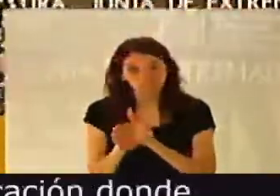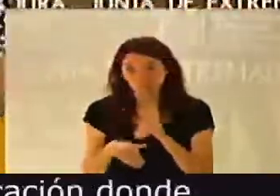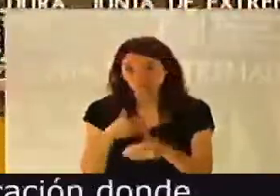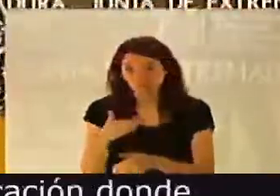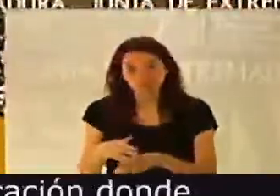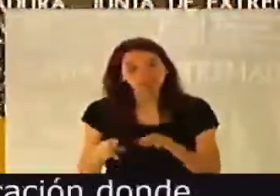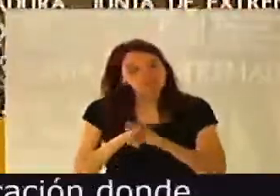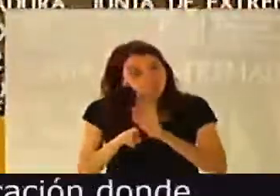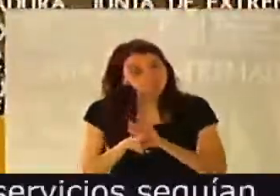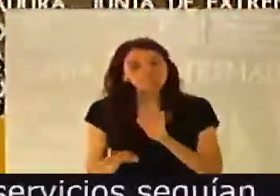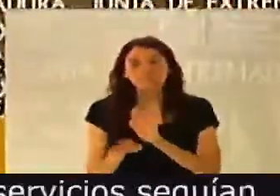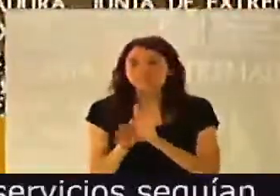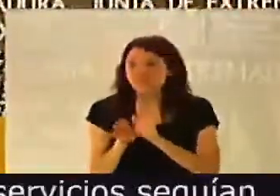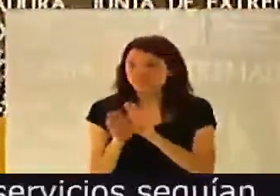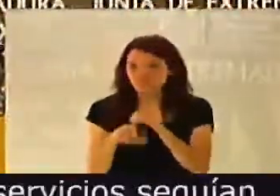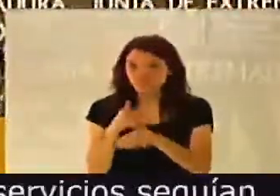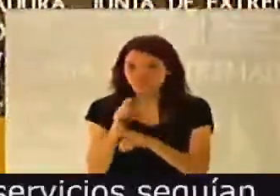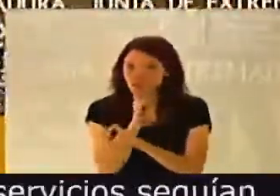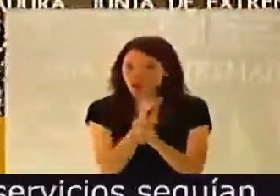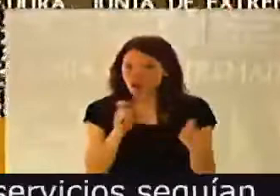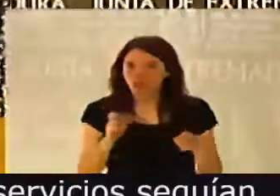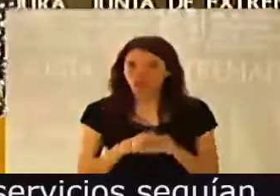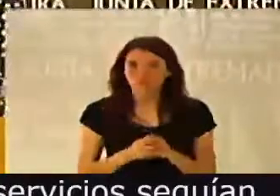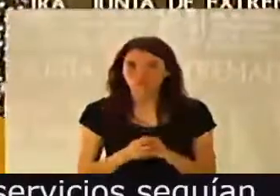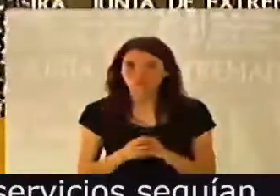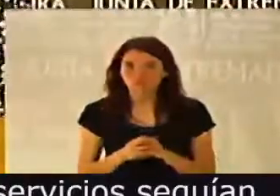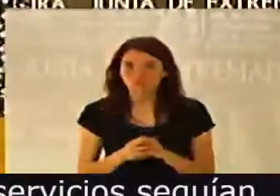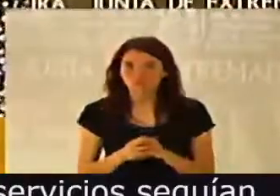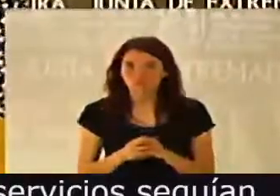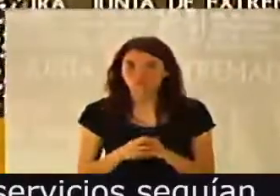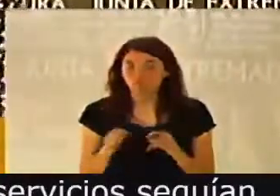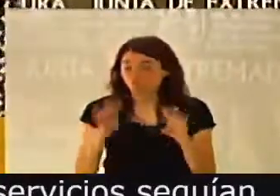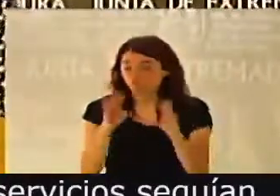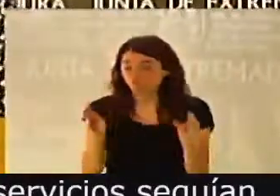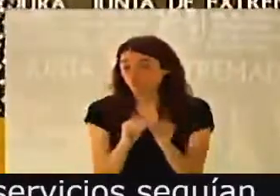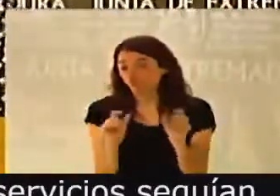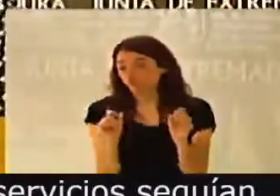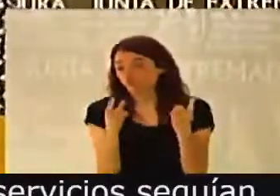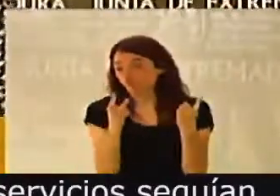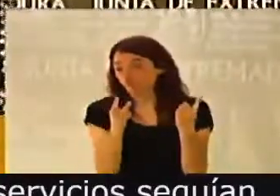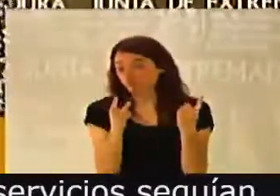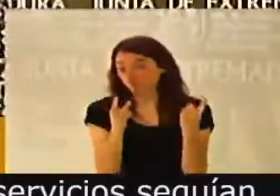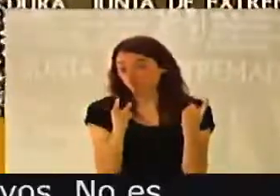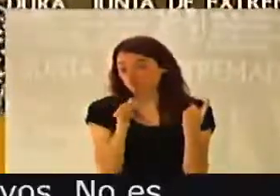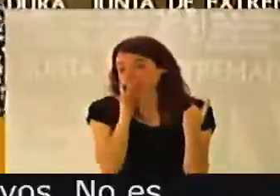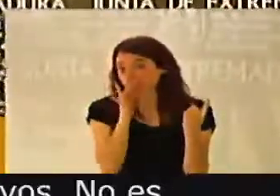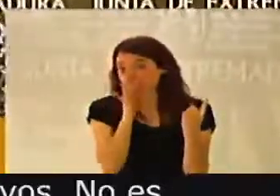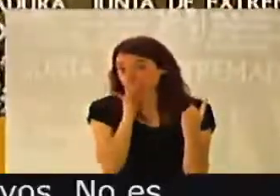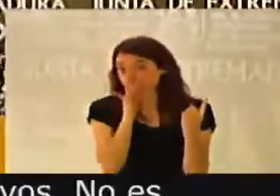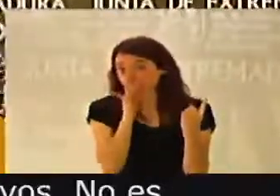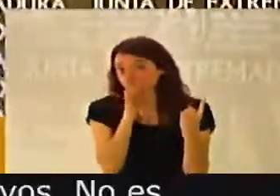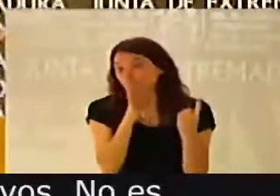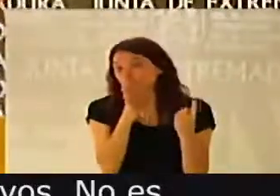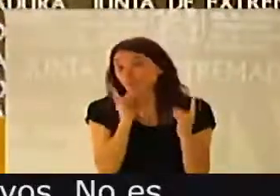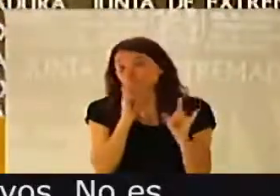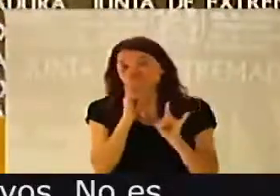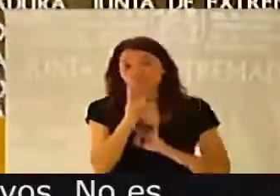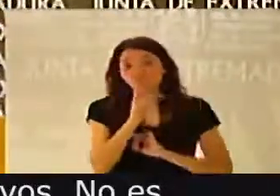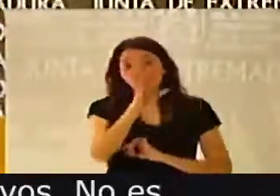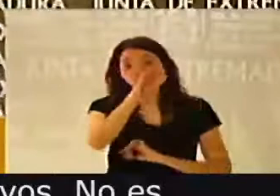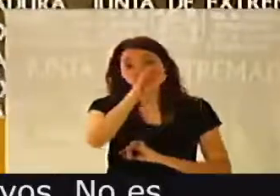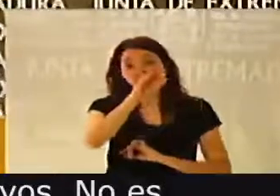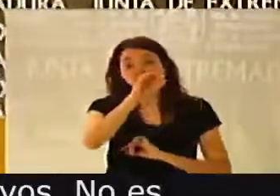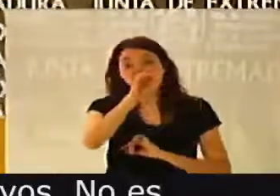activos. No es concluyente para mí, como responsable de Igualdad, que las llamadas al 016 hayan bajado en nuestra